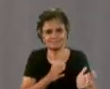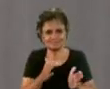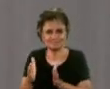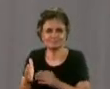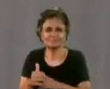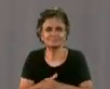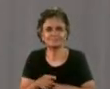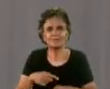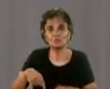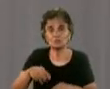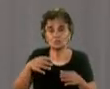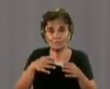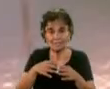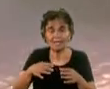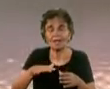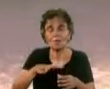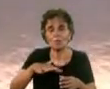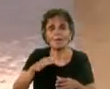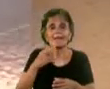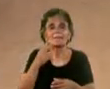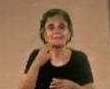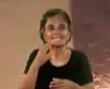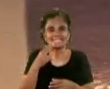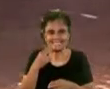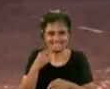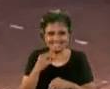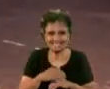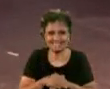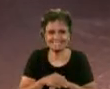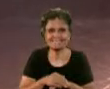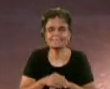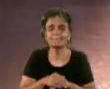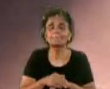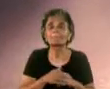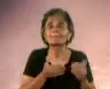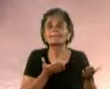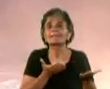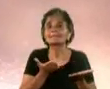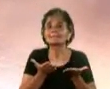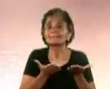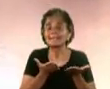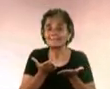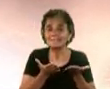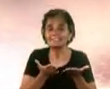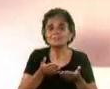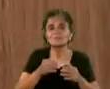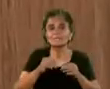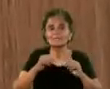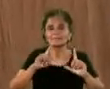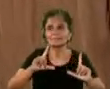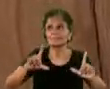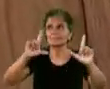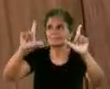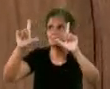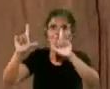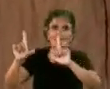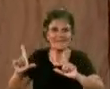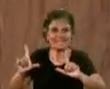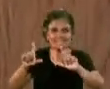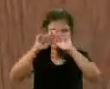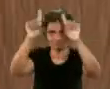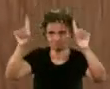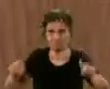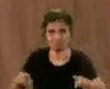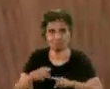de Placa, estamos ubicados en Villa Mercedes, brindamos el servicio de la venta de placa de la línea FAPLAC y